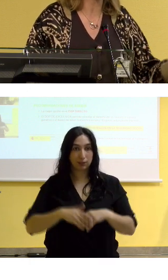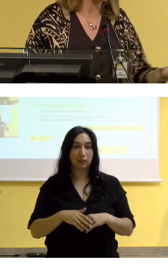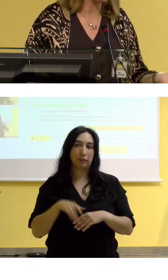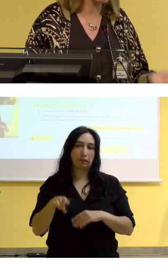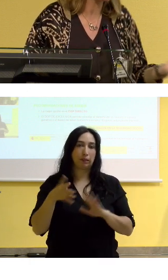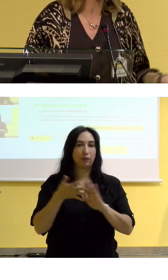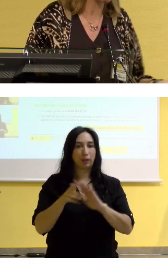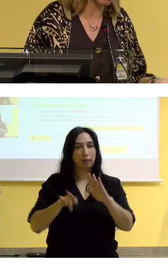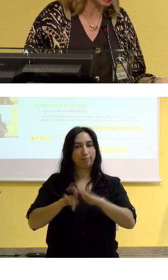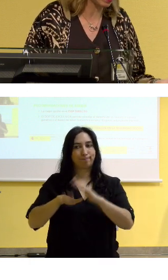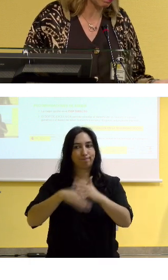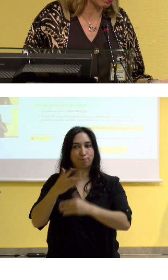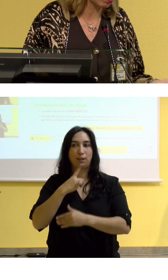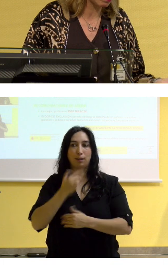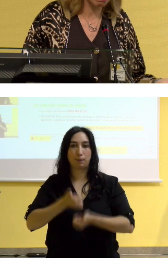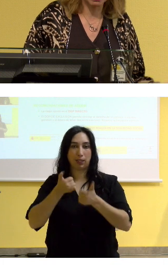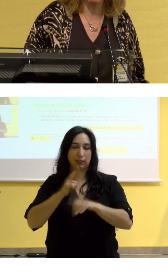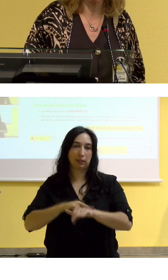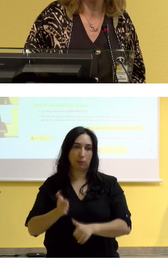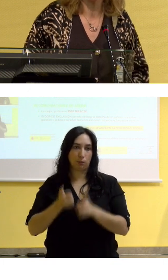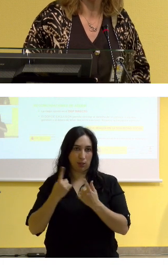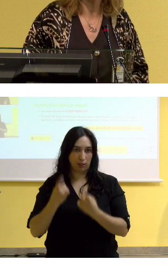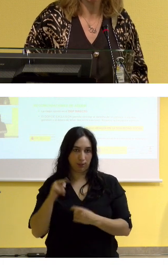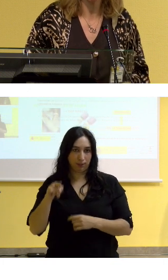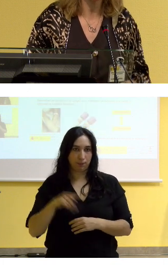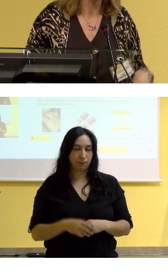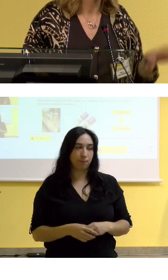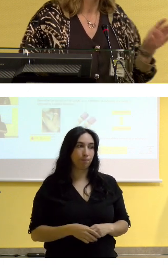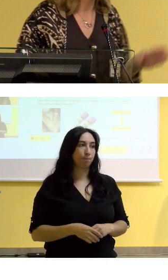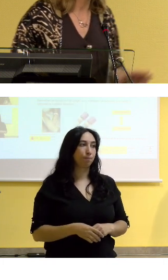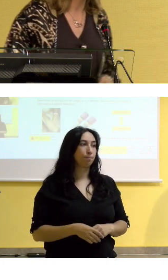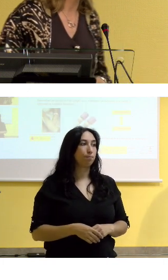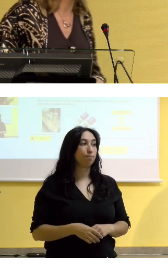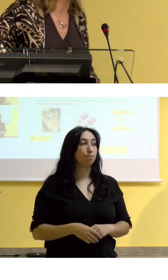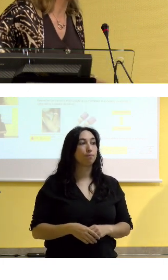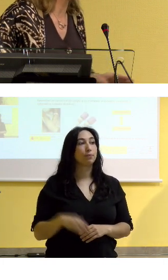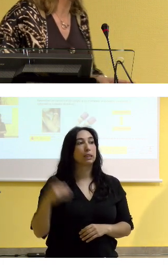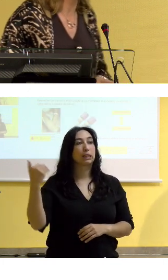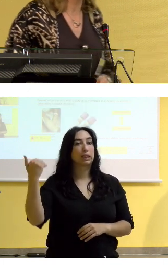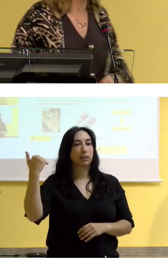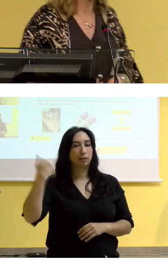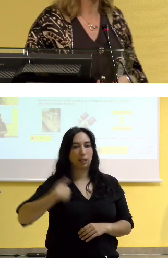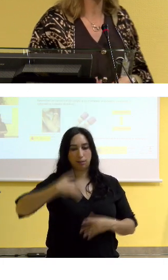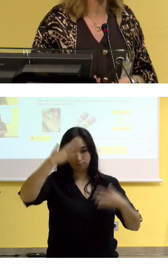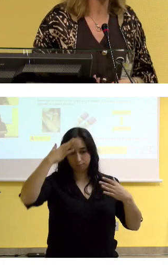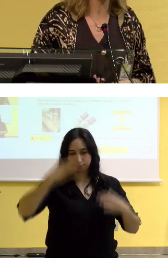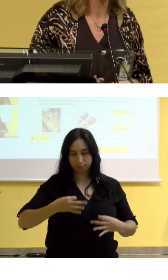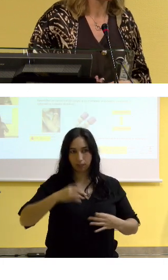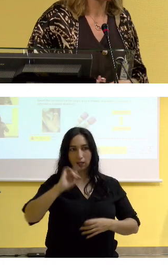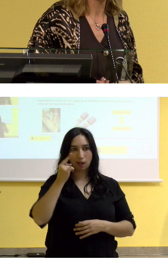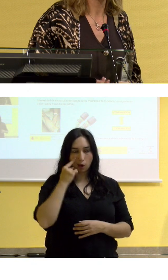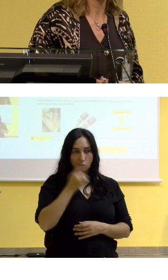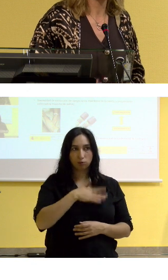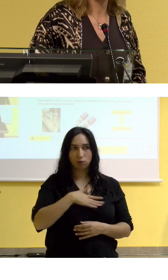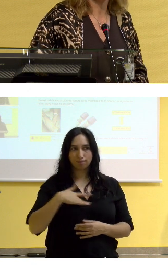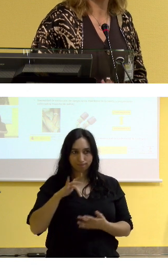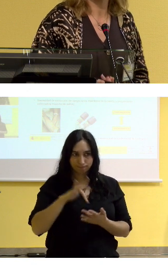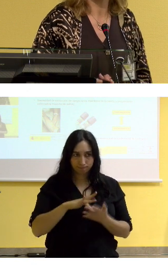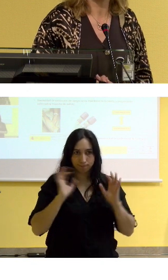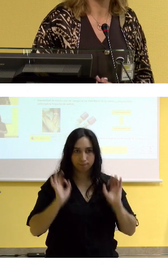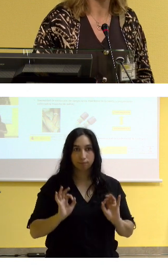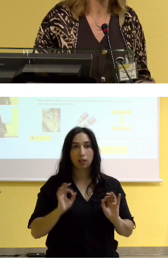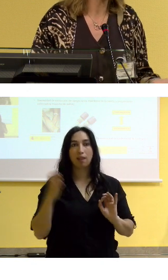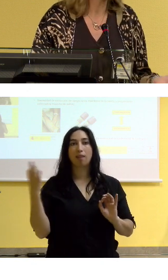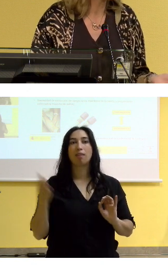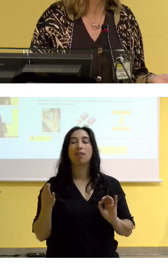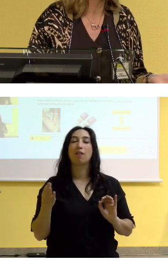son más difíciles y llevan más tiempo, ¿vale? Una vez que hemos decidido que vamos a hacer un diagnóstico, lo que hay que hacer es